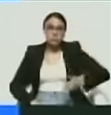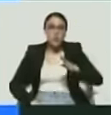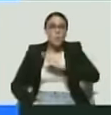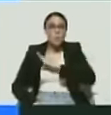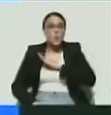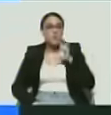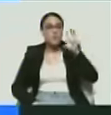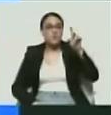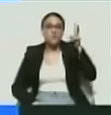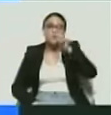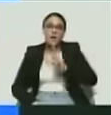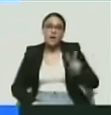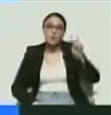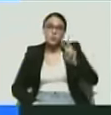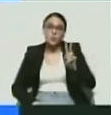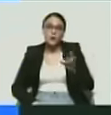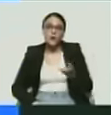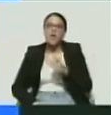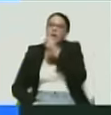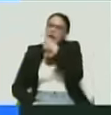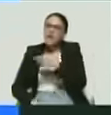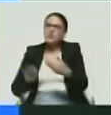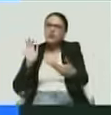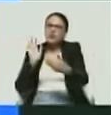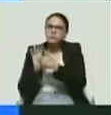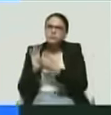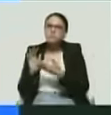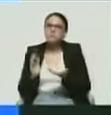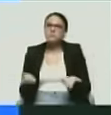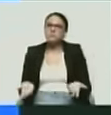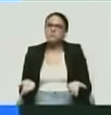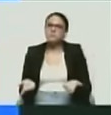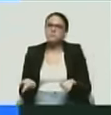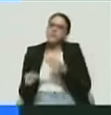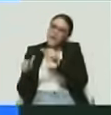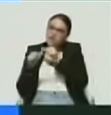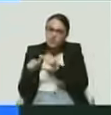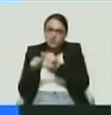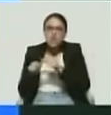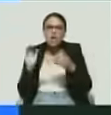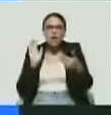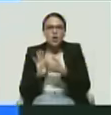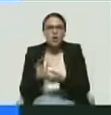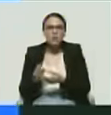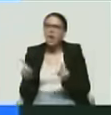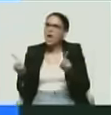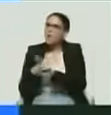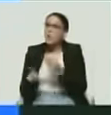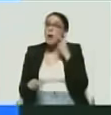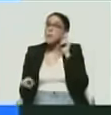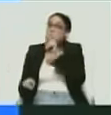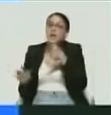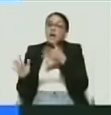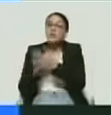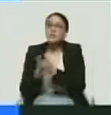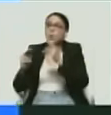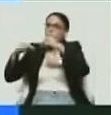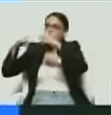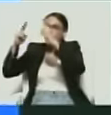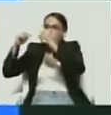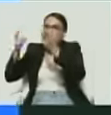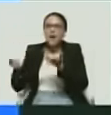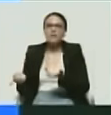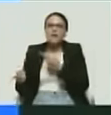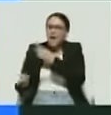no intentaron sabotear el puente sobre el río Orinoco. ¿En qué cabeza, que no sea la cabeza de un sociópata,